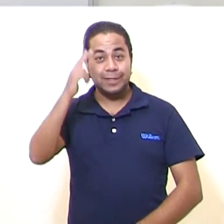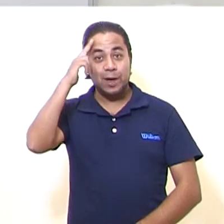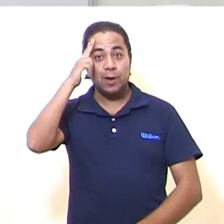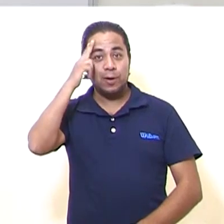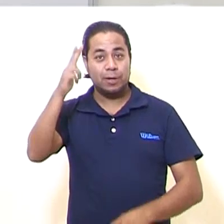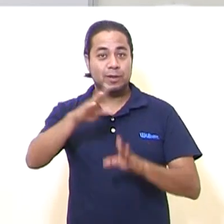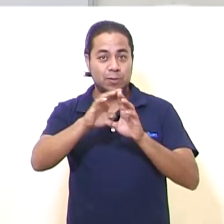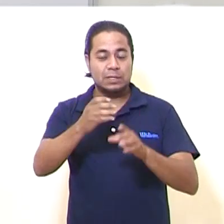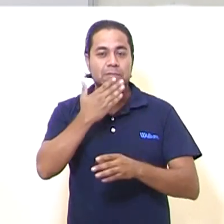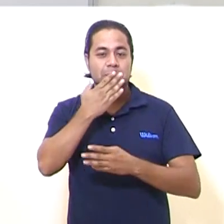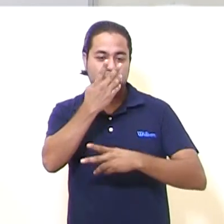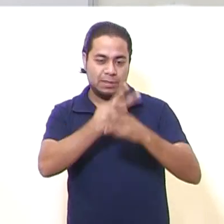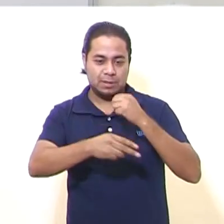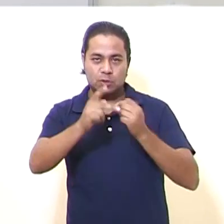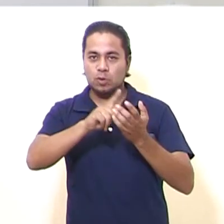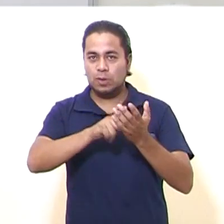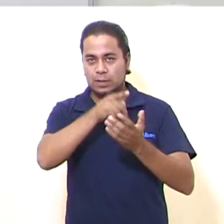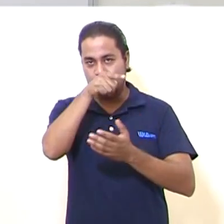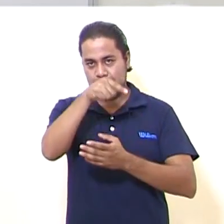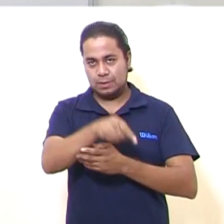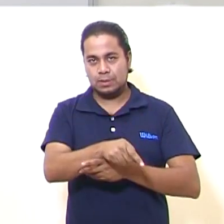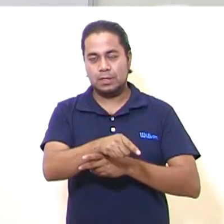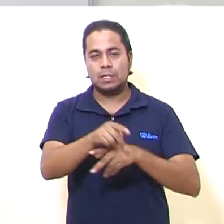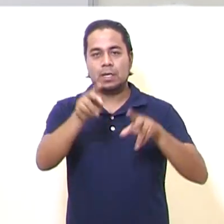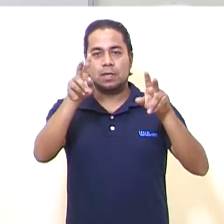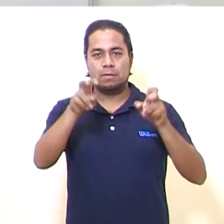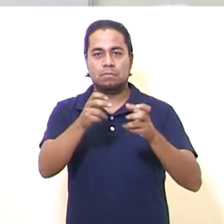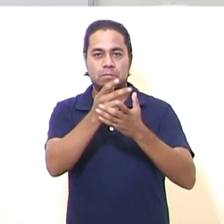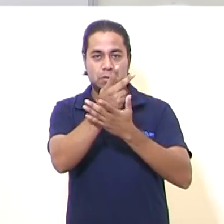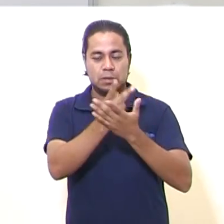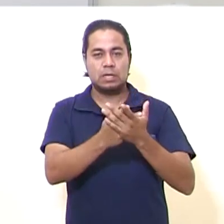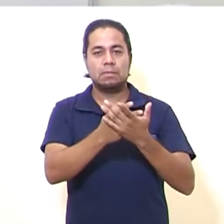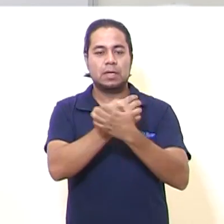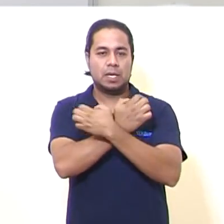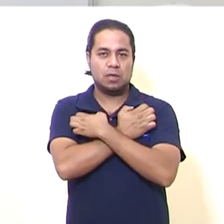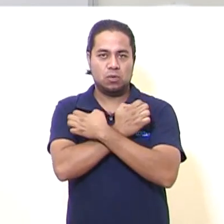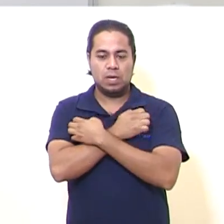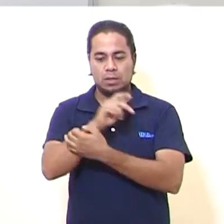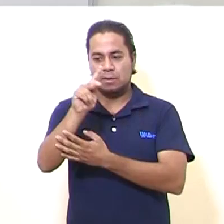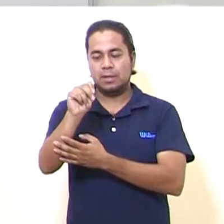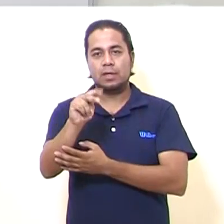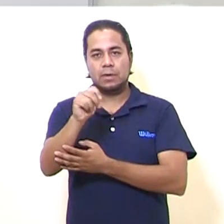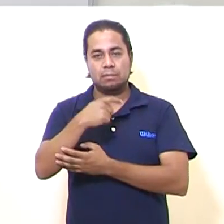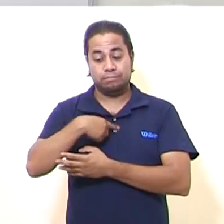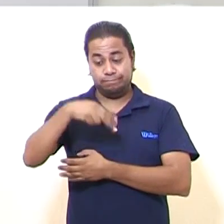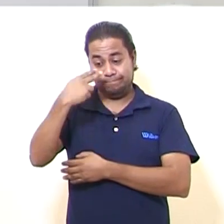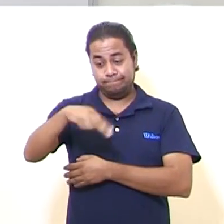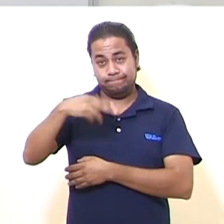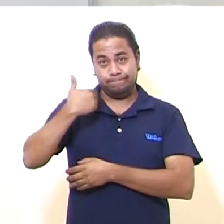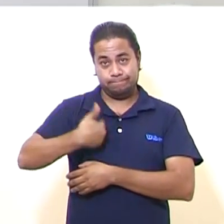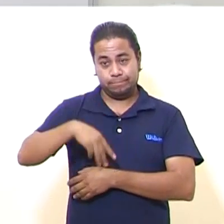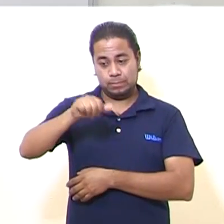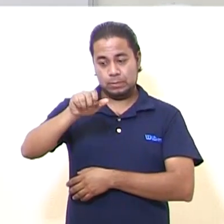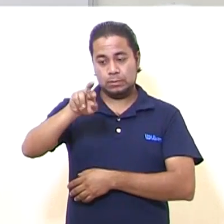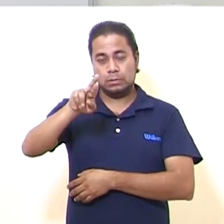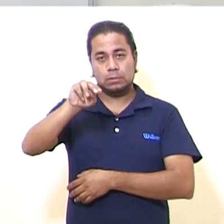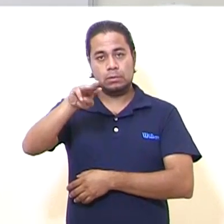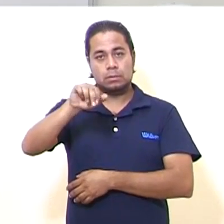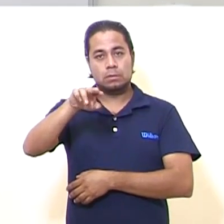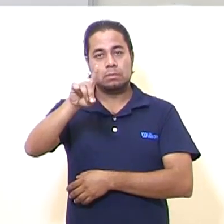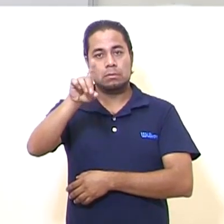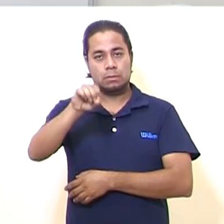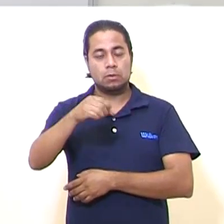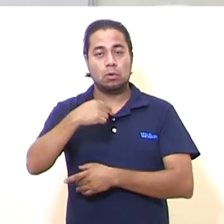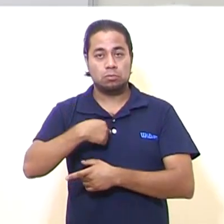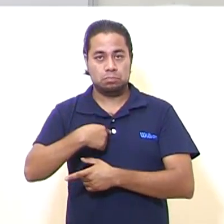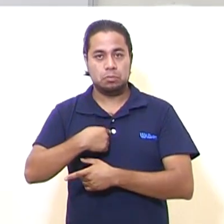Hola, ¿qué tal? Bienvenidos nuevamente a su programa Educando TV. Mi nombre es Armando Mendoza y